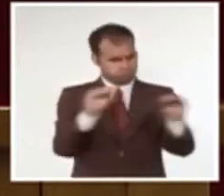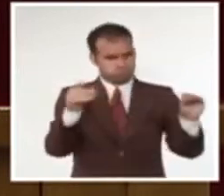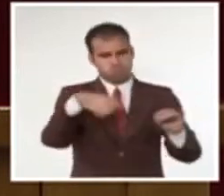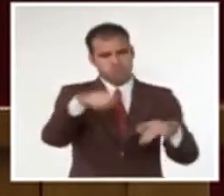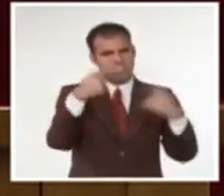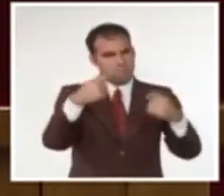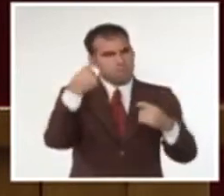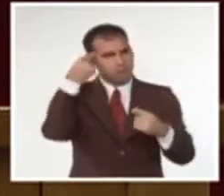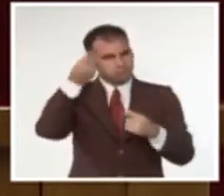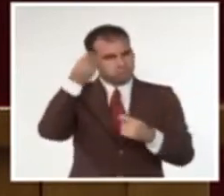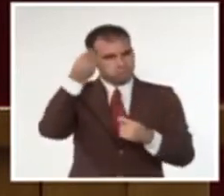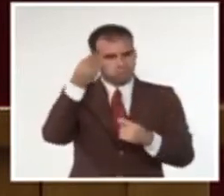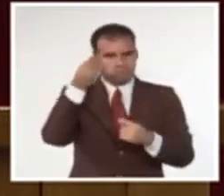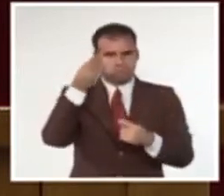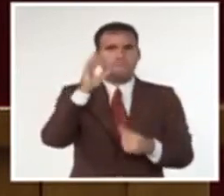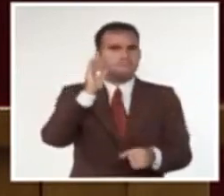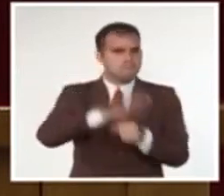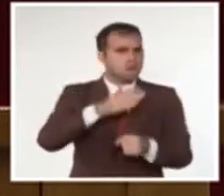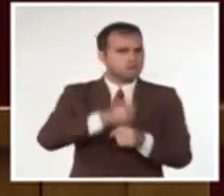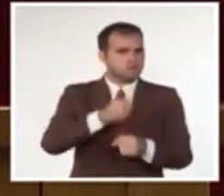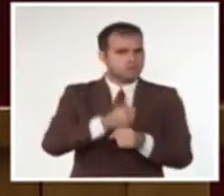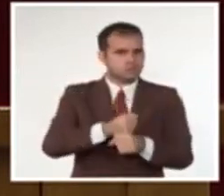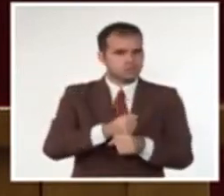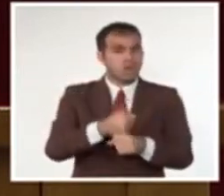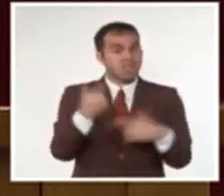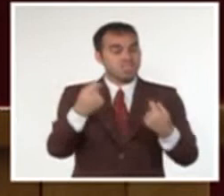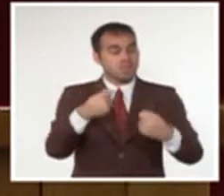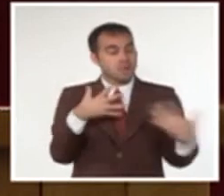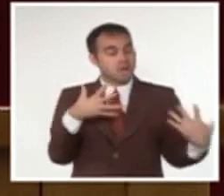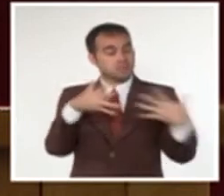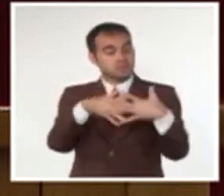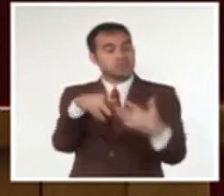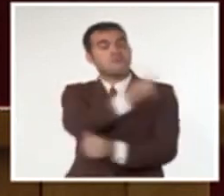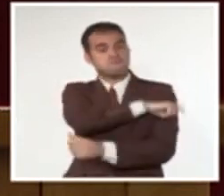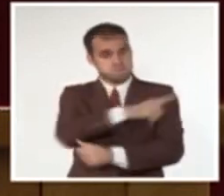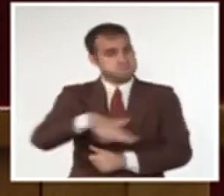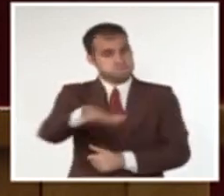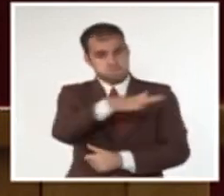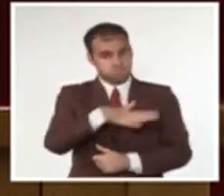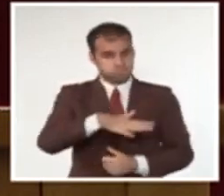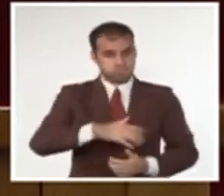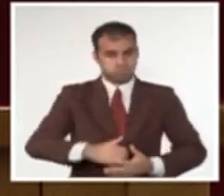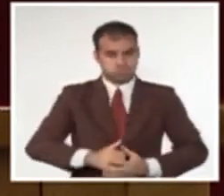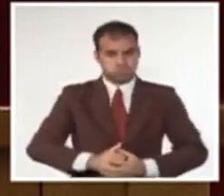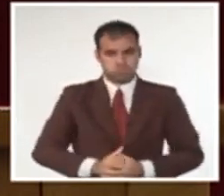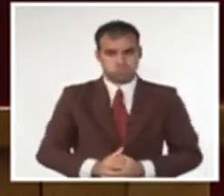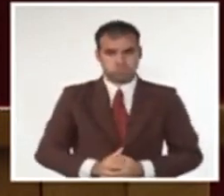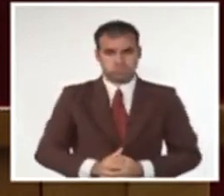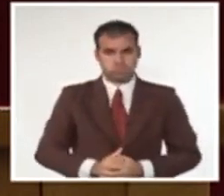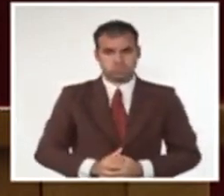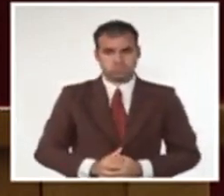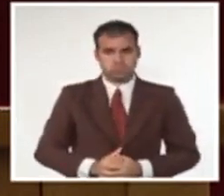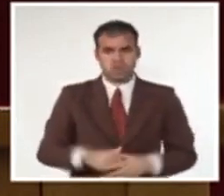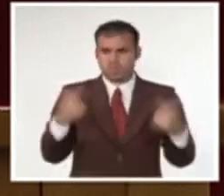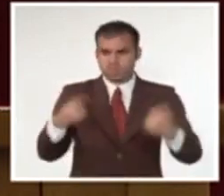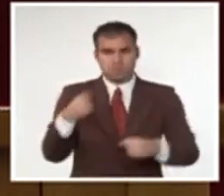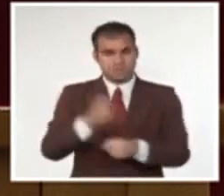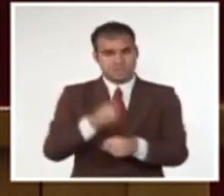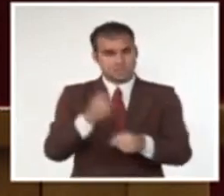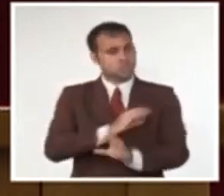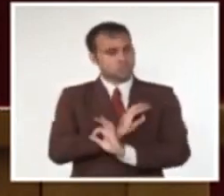actuar, a estar a la altura de nuestro pueblo y de sus líderes históricos, a trabajar con la mayor